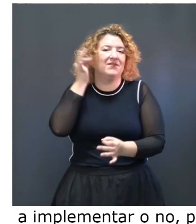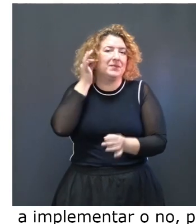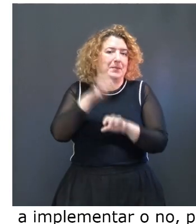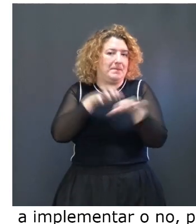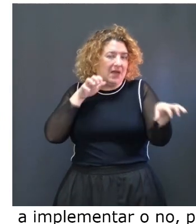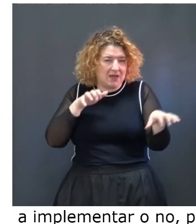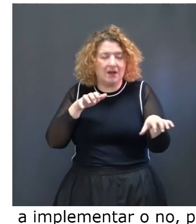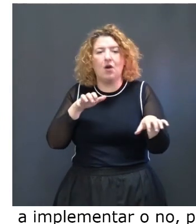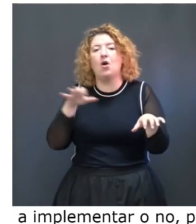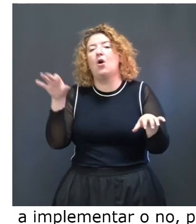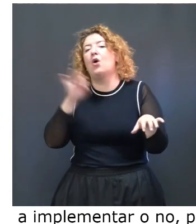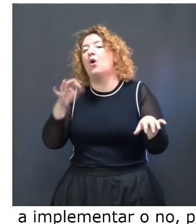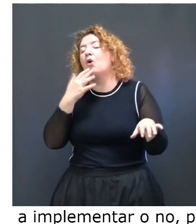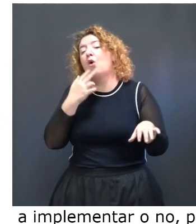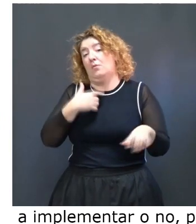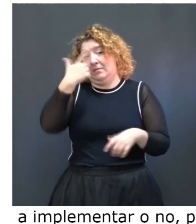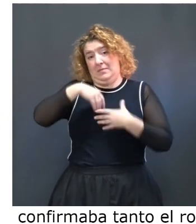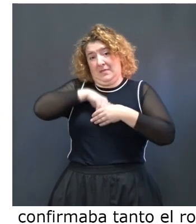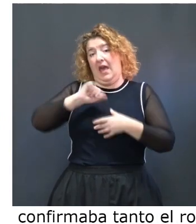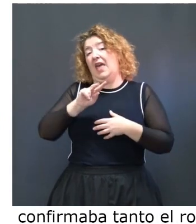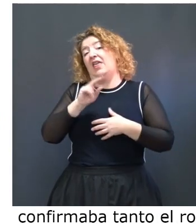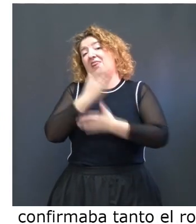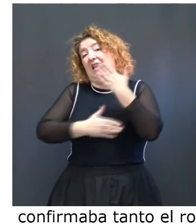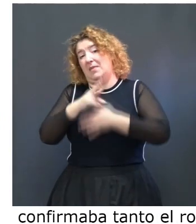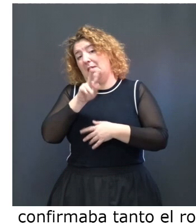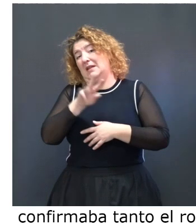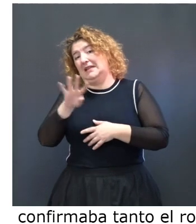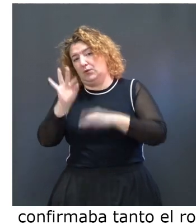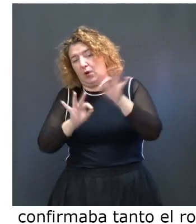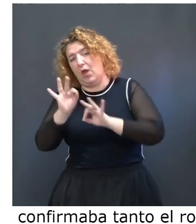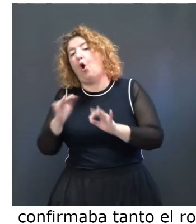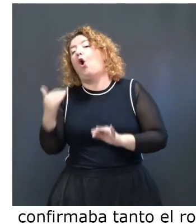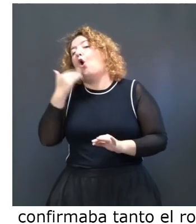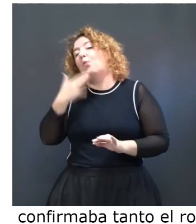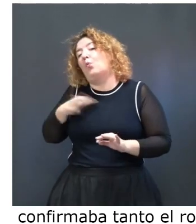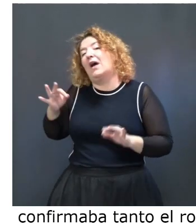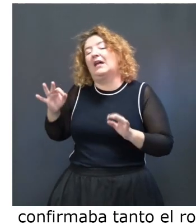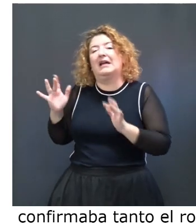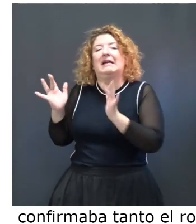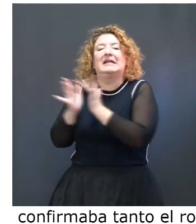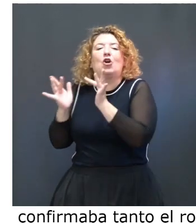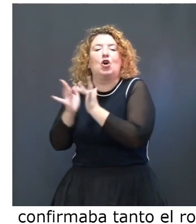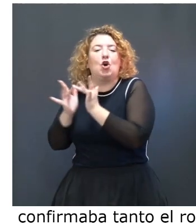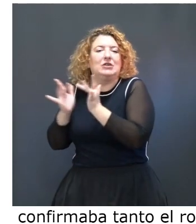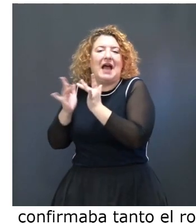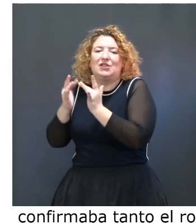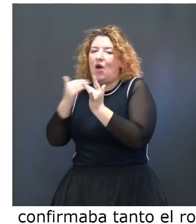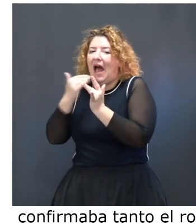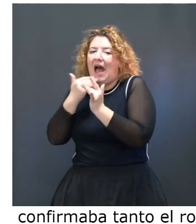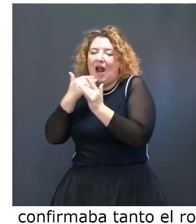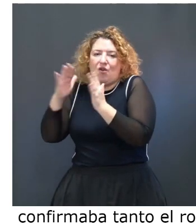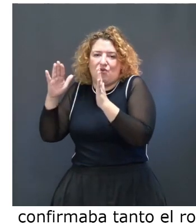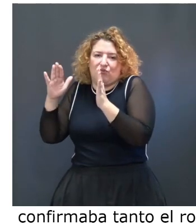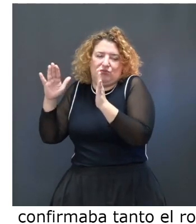bien discapacidad en un 23% o bien que tuvieran relación con algún aspecto fuera, que estaba en